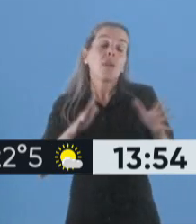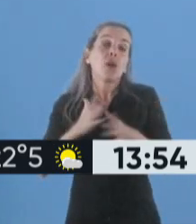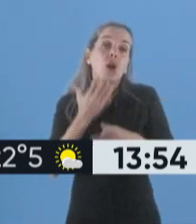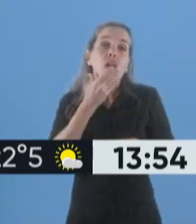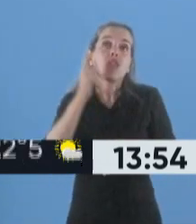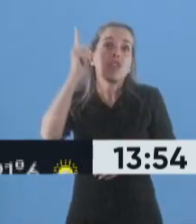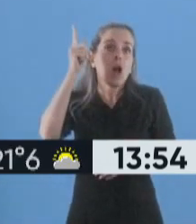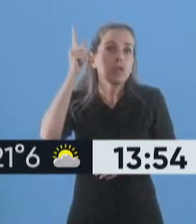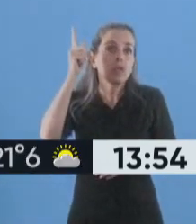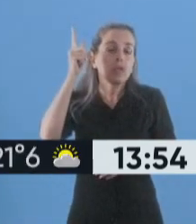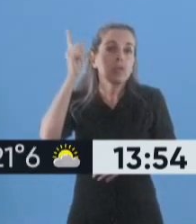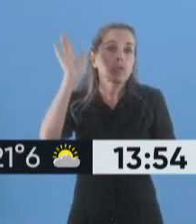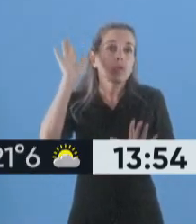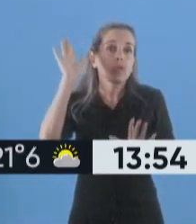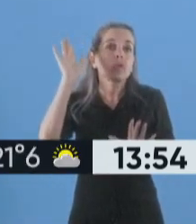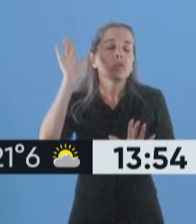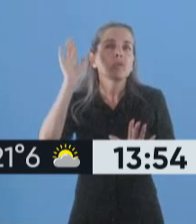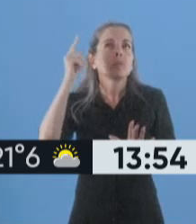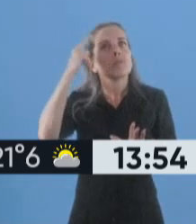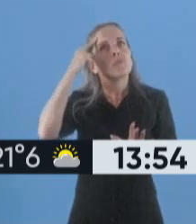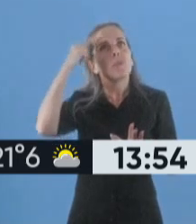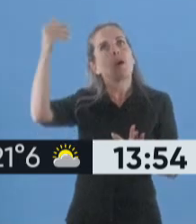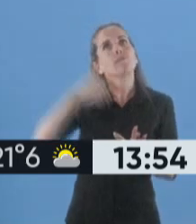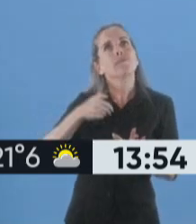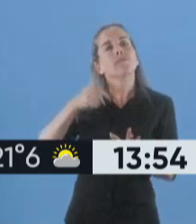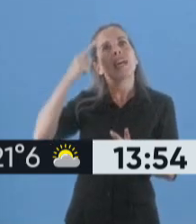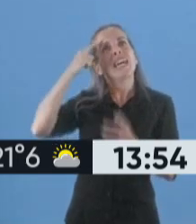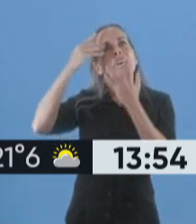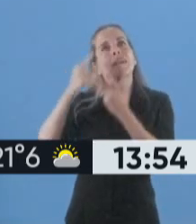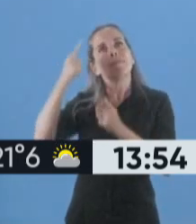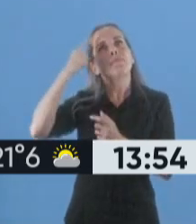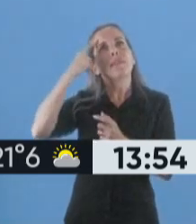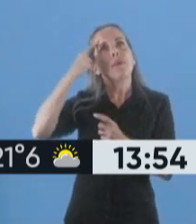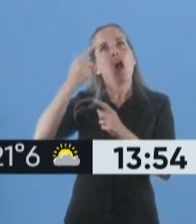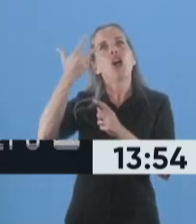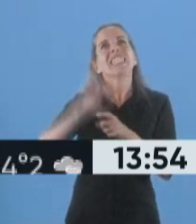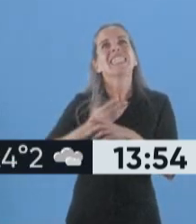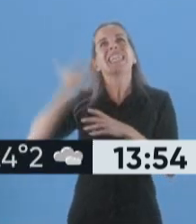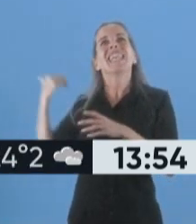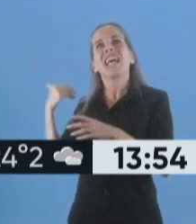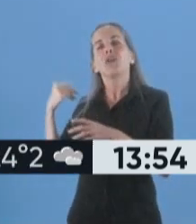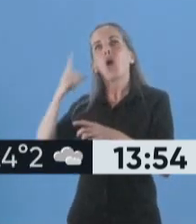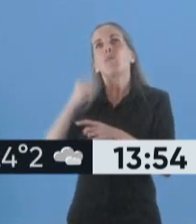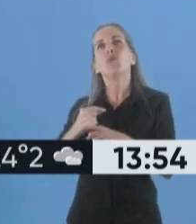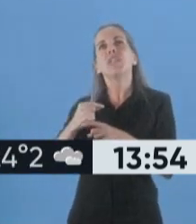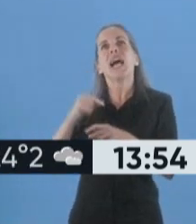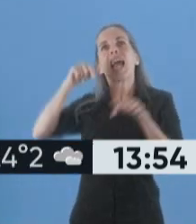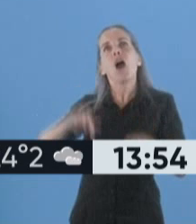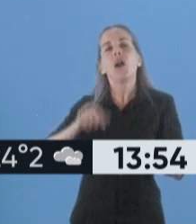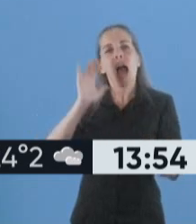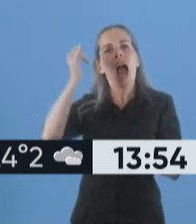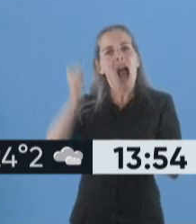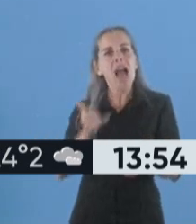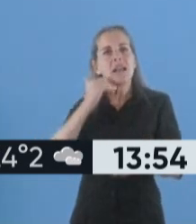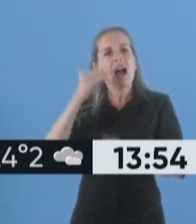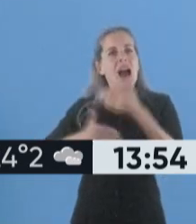mira, recordá ese día celebrando que avanzamos? Recordá ese día celebrando que